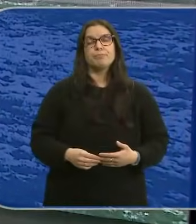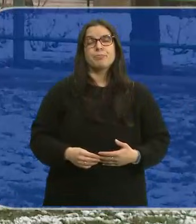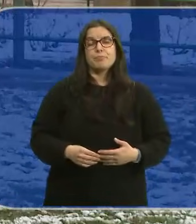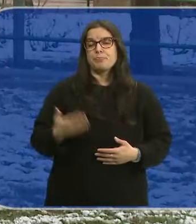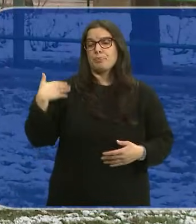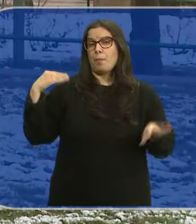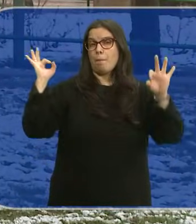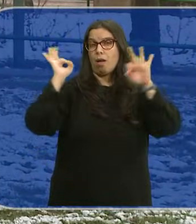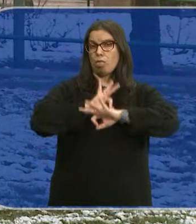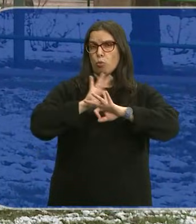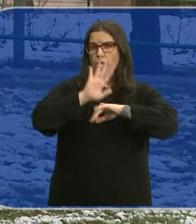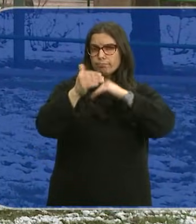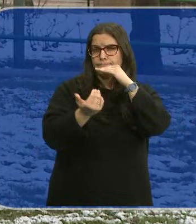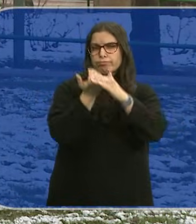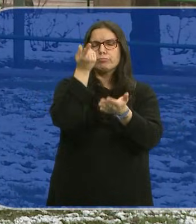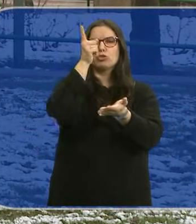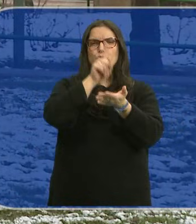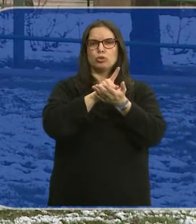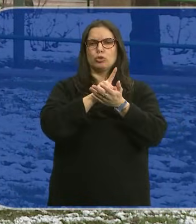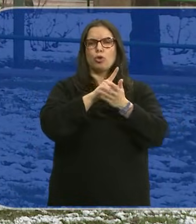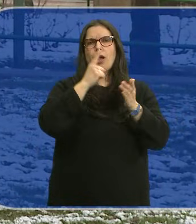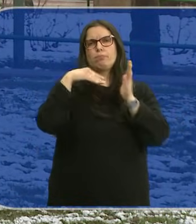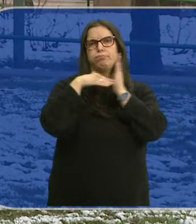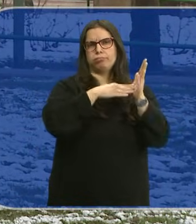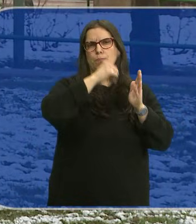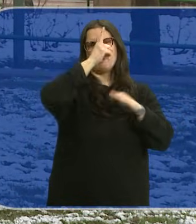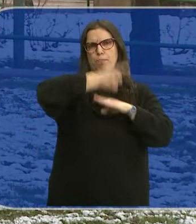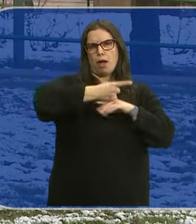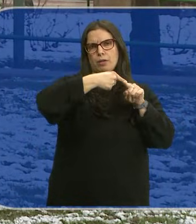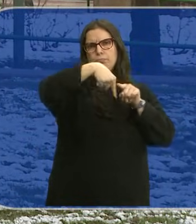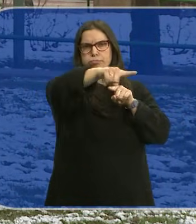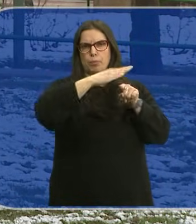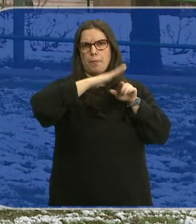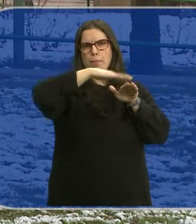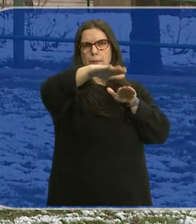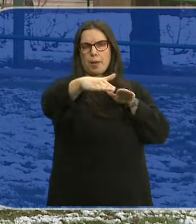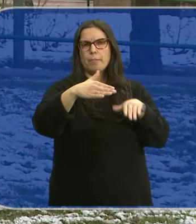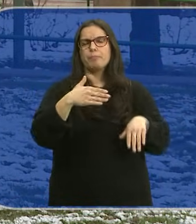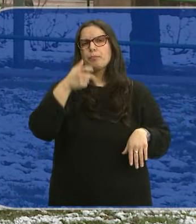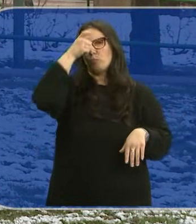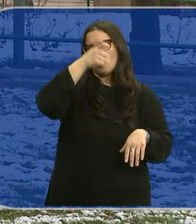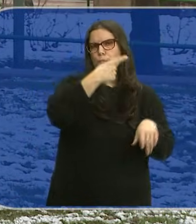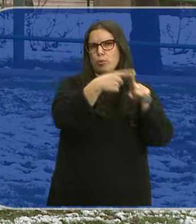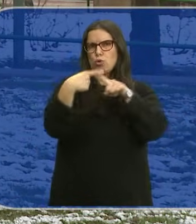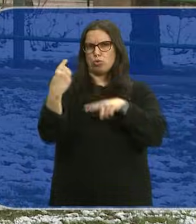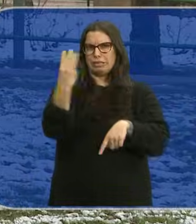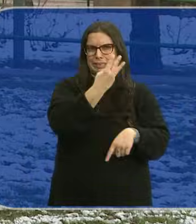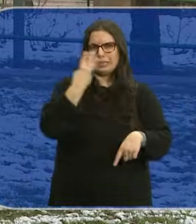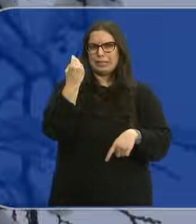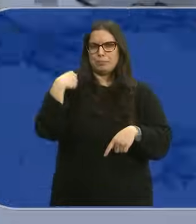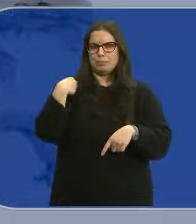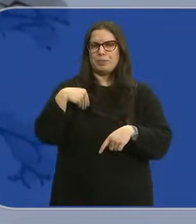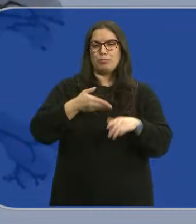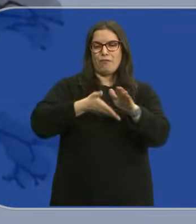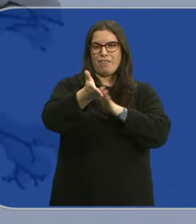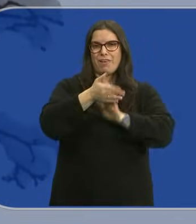Sí, esta madrugada se producían varios embolsamientos de camiones en puntos como Valverde de la Virgen, Villamanín o La Magdalena en el acceso a